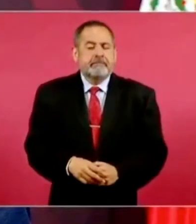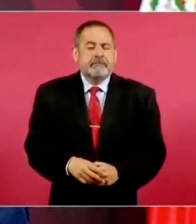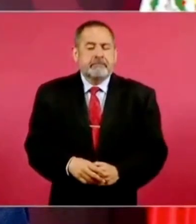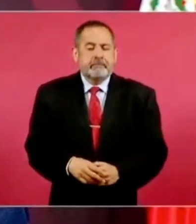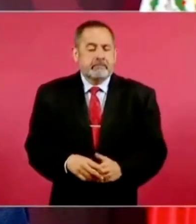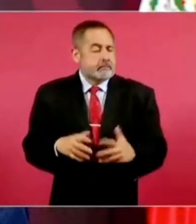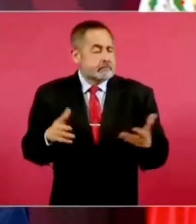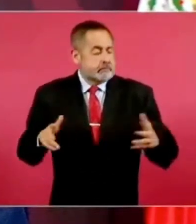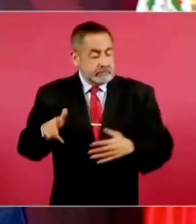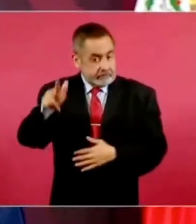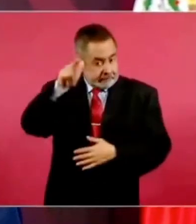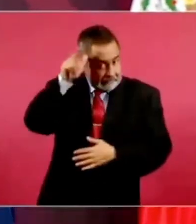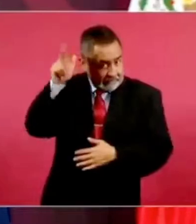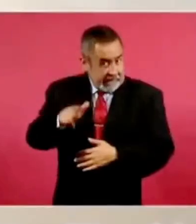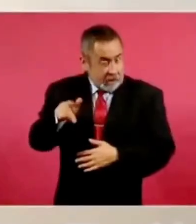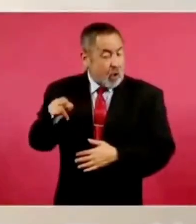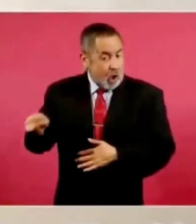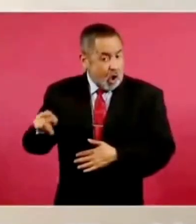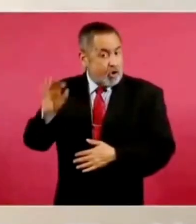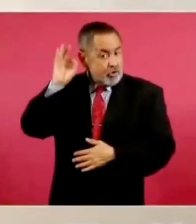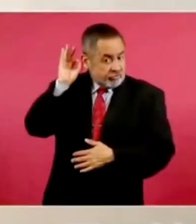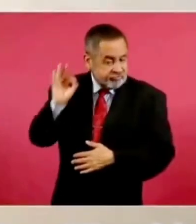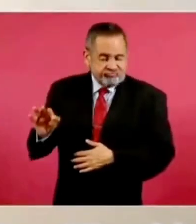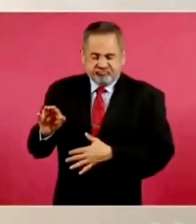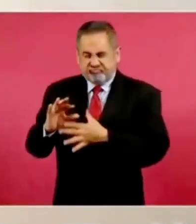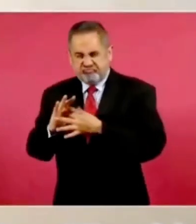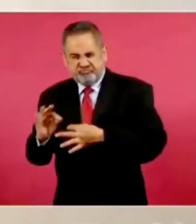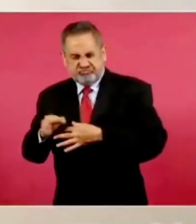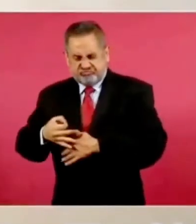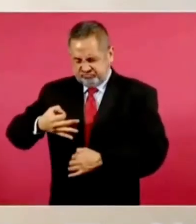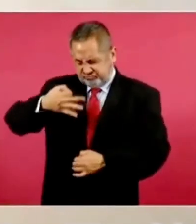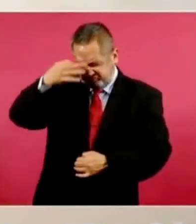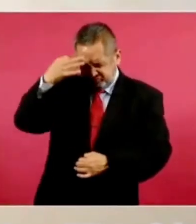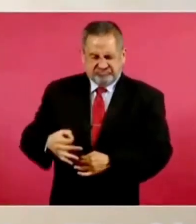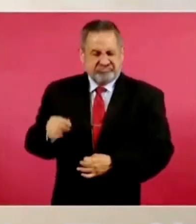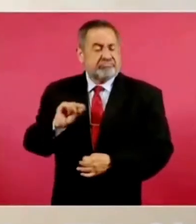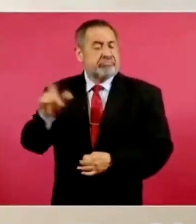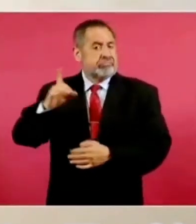si Hidalgo no hubiera sido auténtico, como lo era,